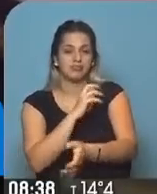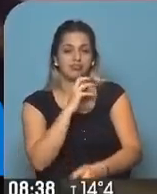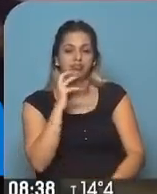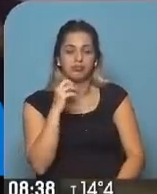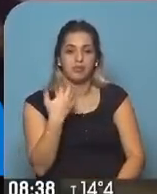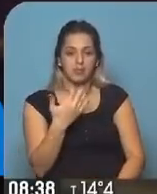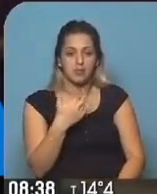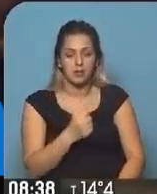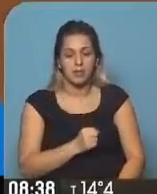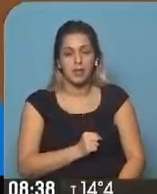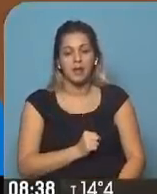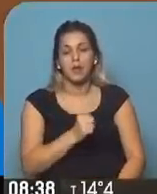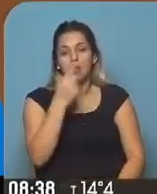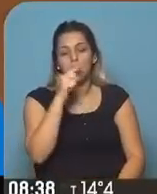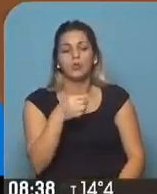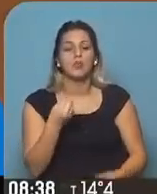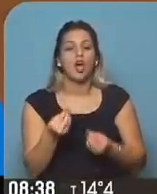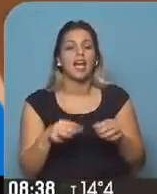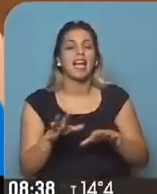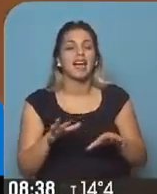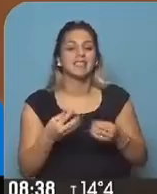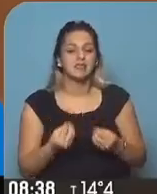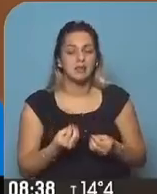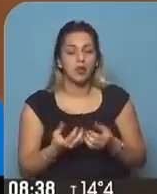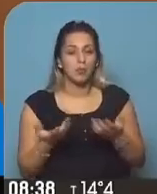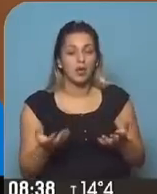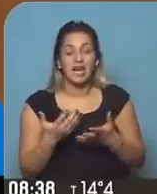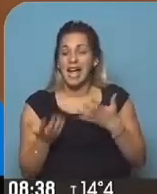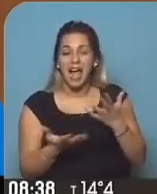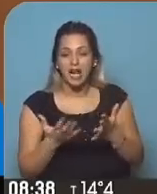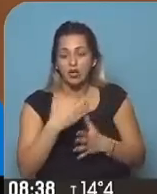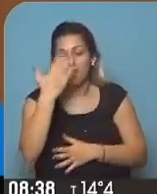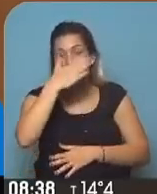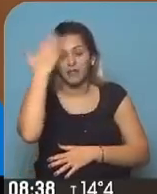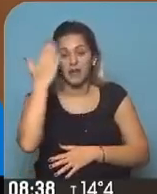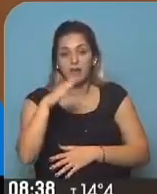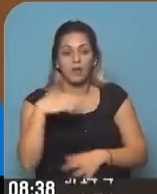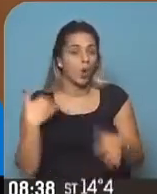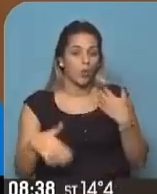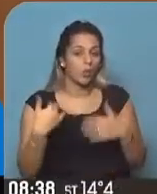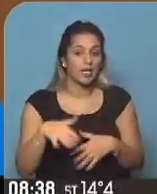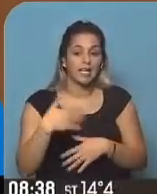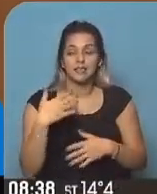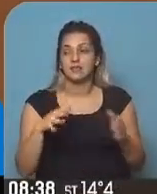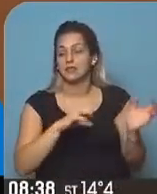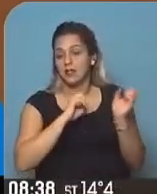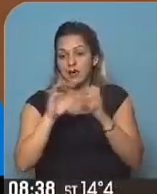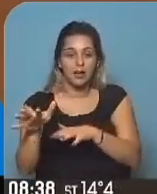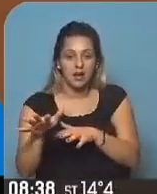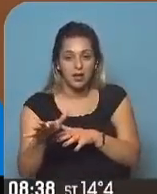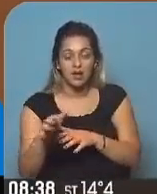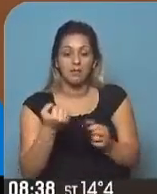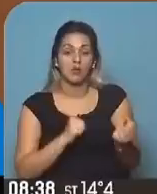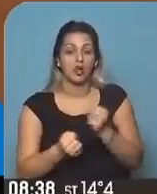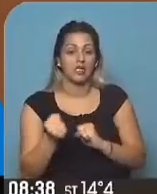puede provocar este cuadro. Lo último, ¿qué hacemos entonces? Porque ante el primer signo de fiebre tampoco queremos abarrotar las guardias, pero el nervio